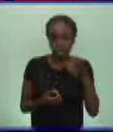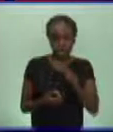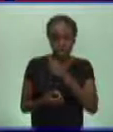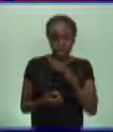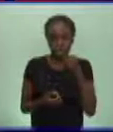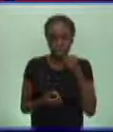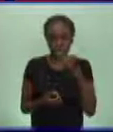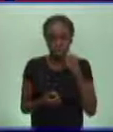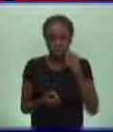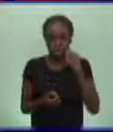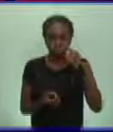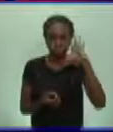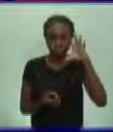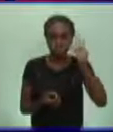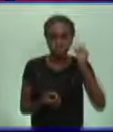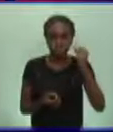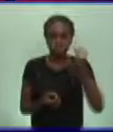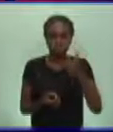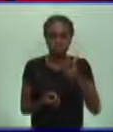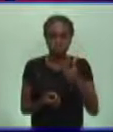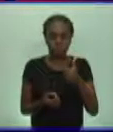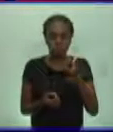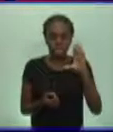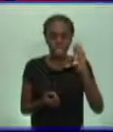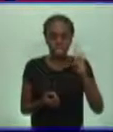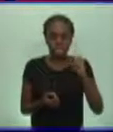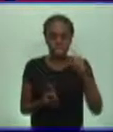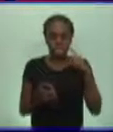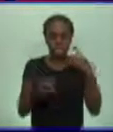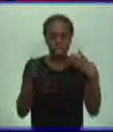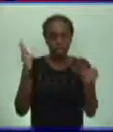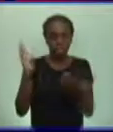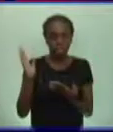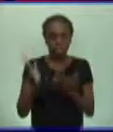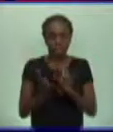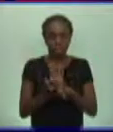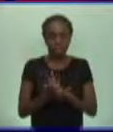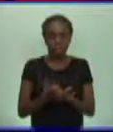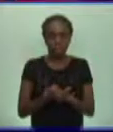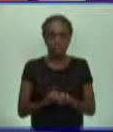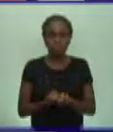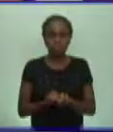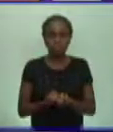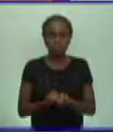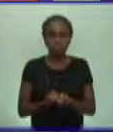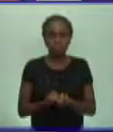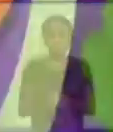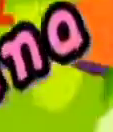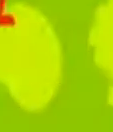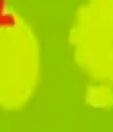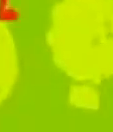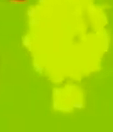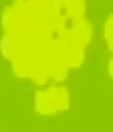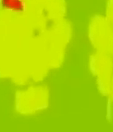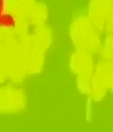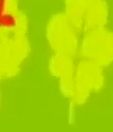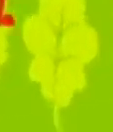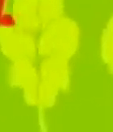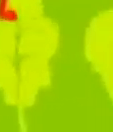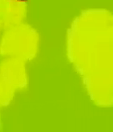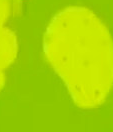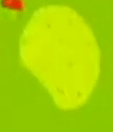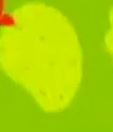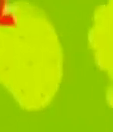que comprendan mejor lo que les acabo de explicar. ¡Gracias por la comida! ¡Ñom,